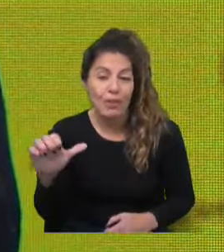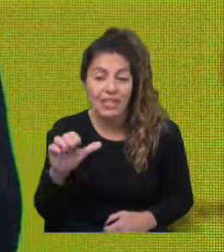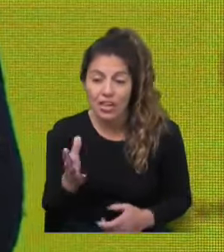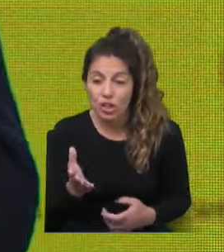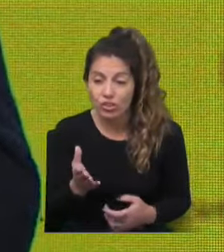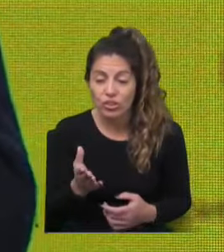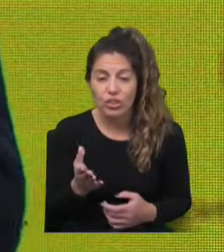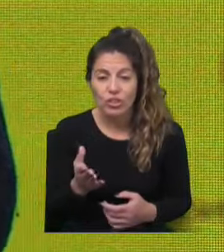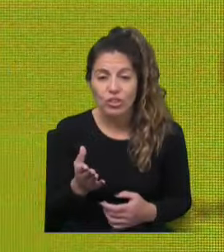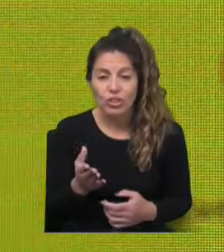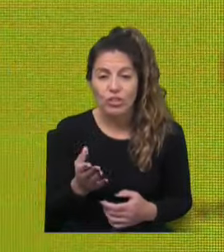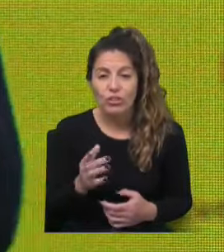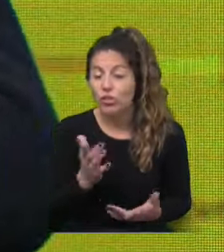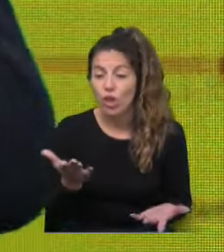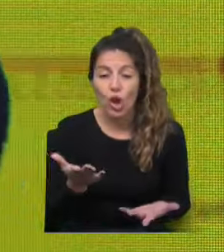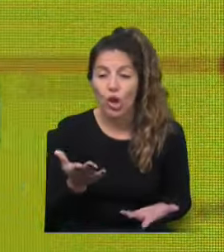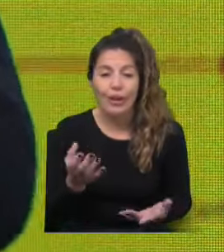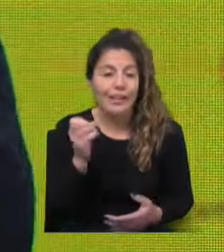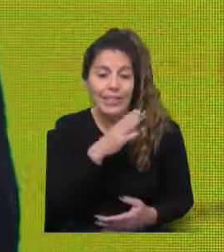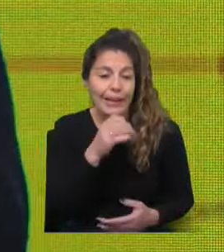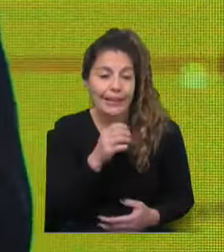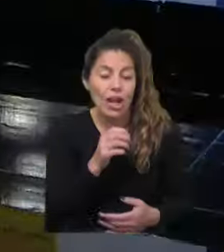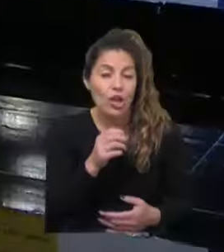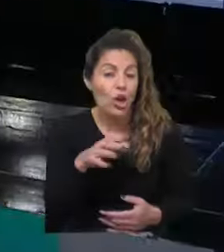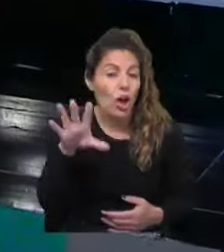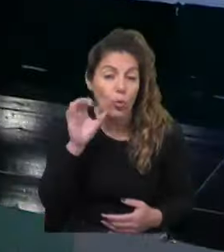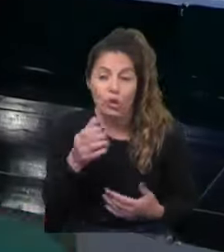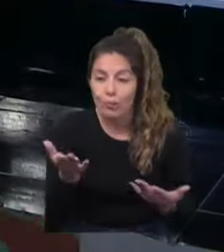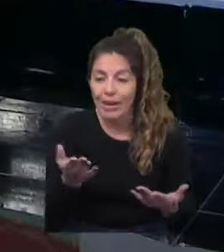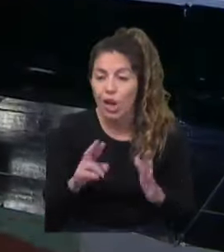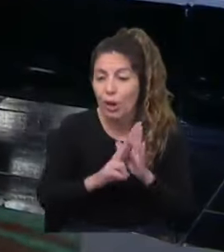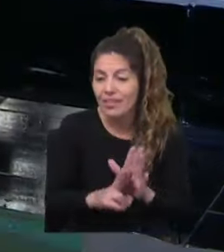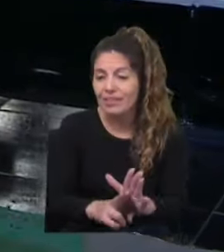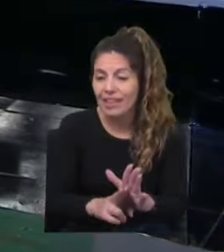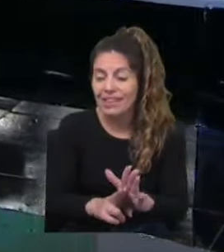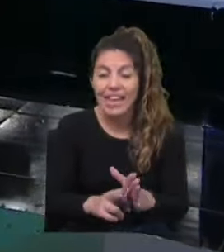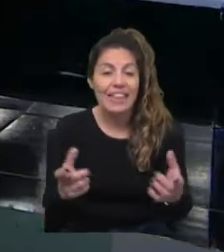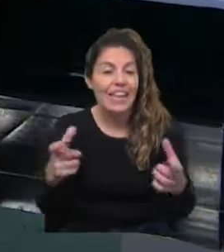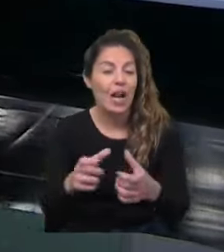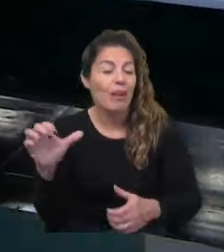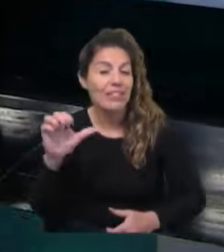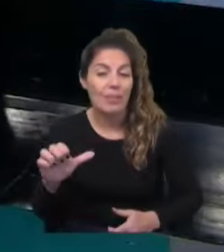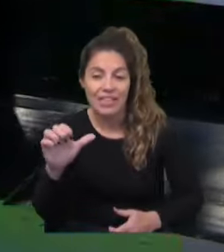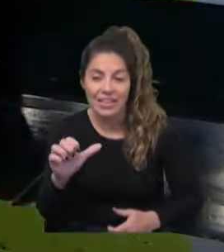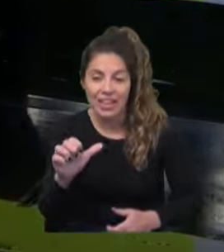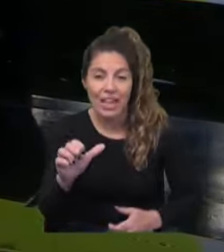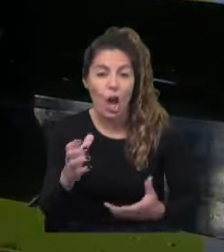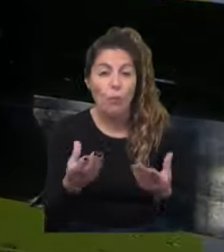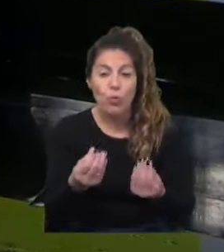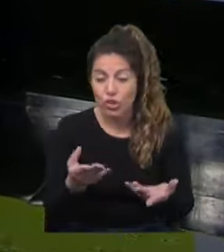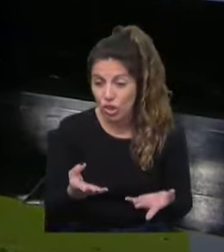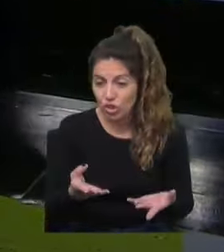empleadores. No escucho esa crítica para los representantes de las cámaras empresariales, muchos de los